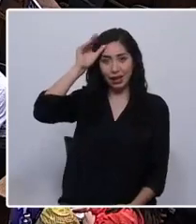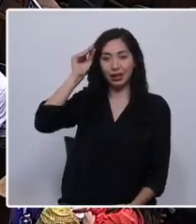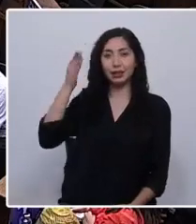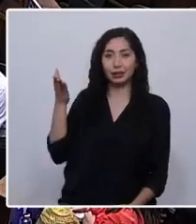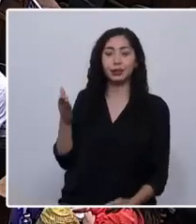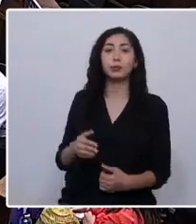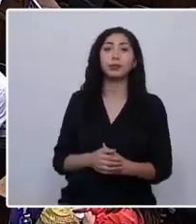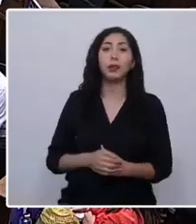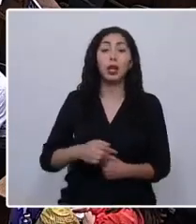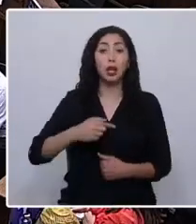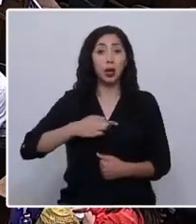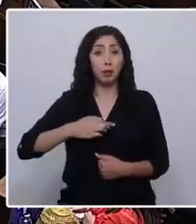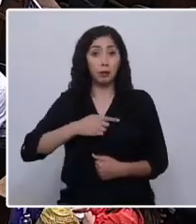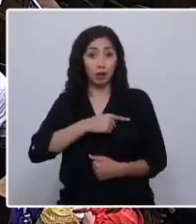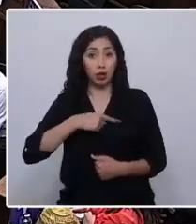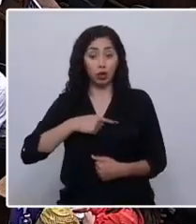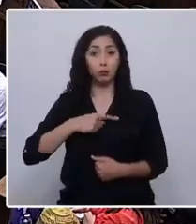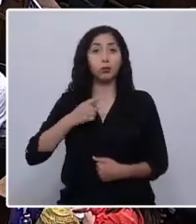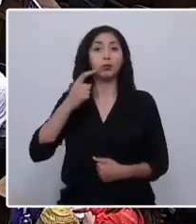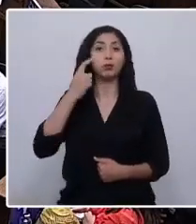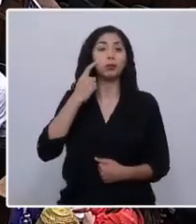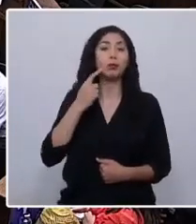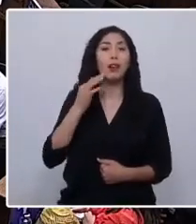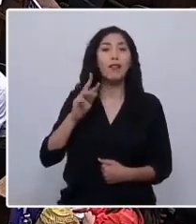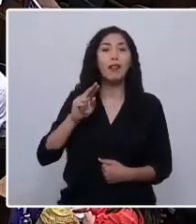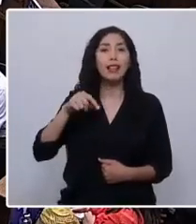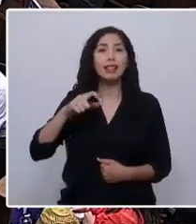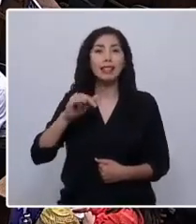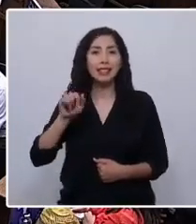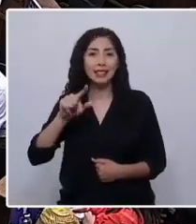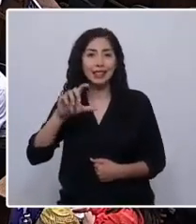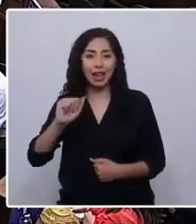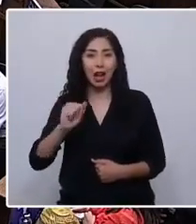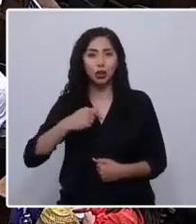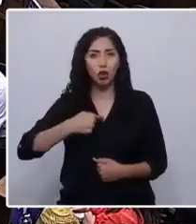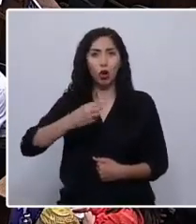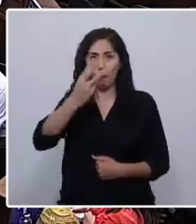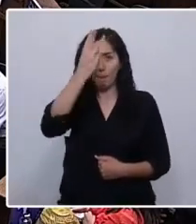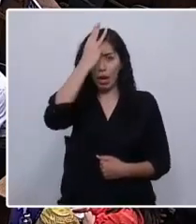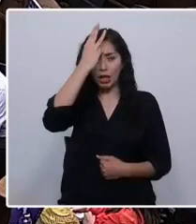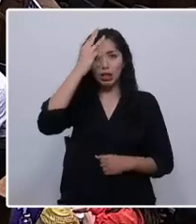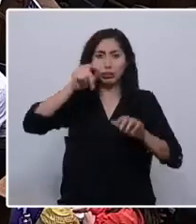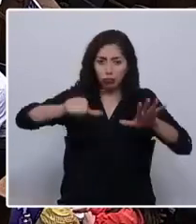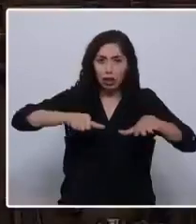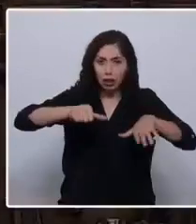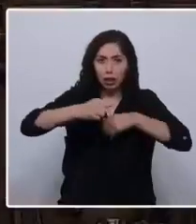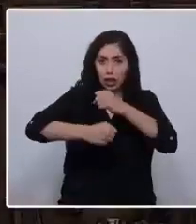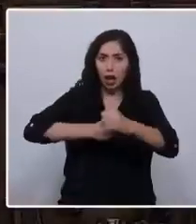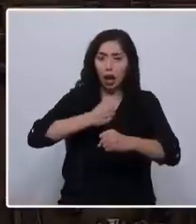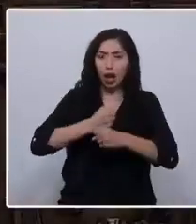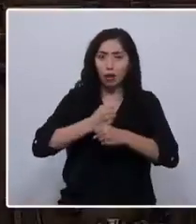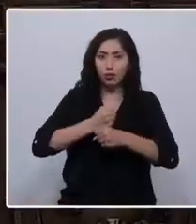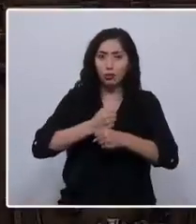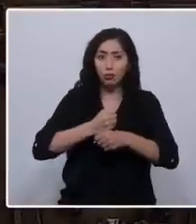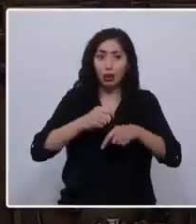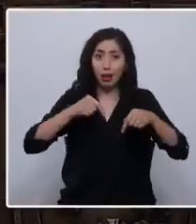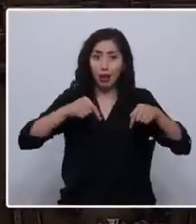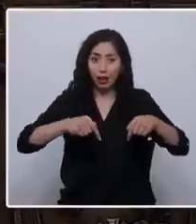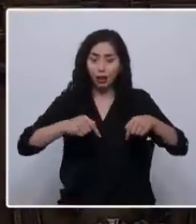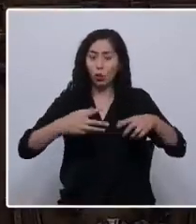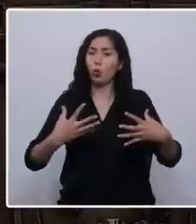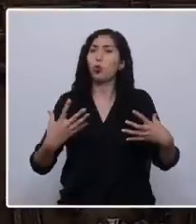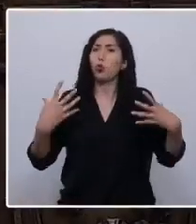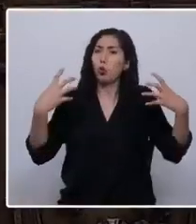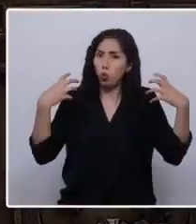Mi nombre es Francisca Lincolnau Huircapán, y soy machi desde los 16 años. Esto es una gran